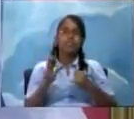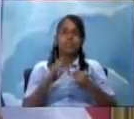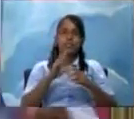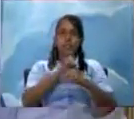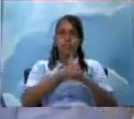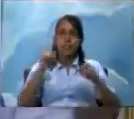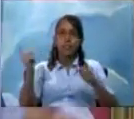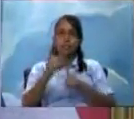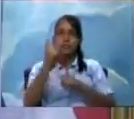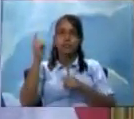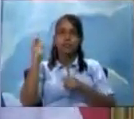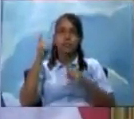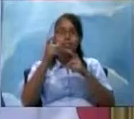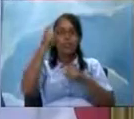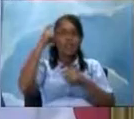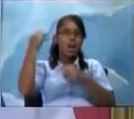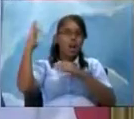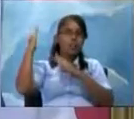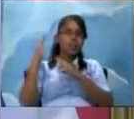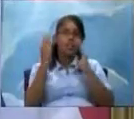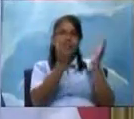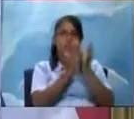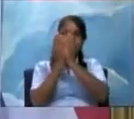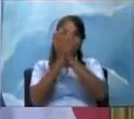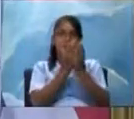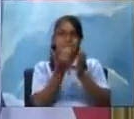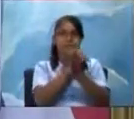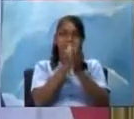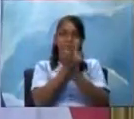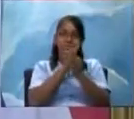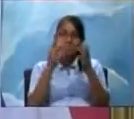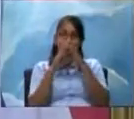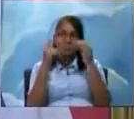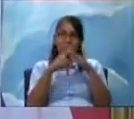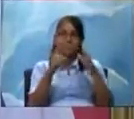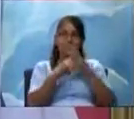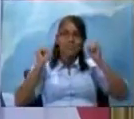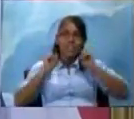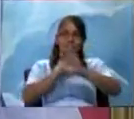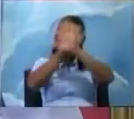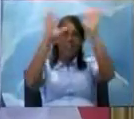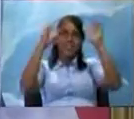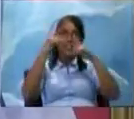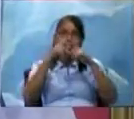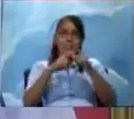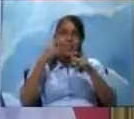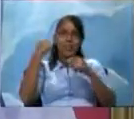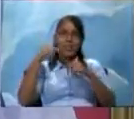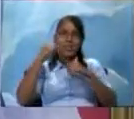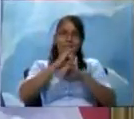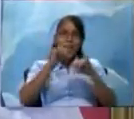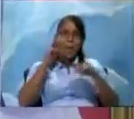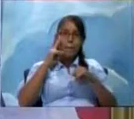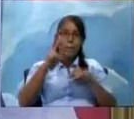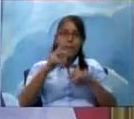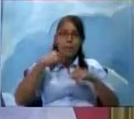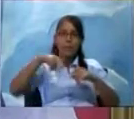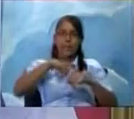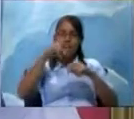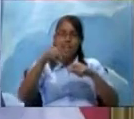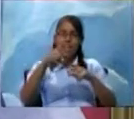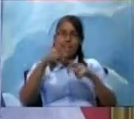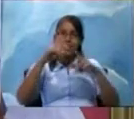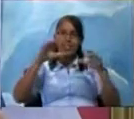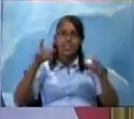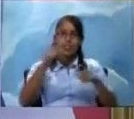abominación desoladora, en días atrás estudiamos el libro de Daniel y todas estas cosas se aclararon. Entonces, cuando ya veamos nosotros esa